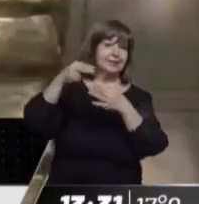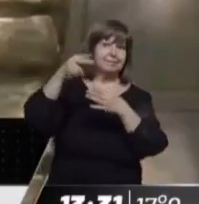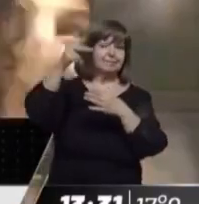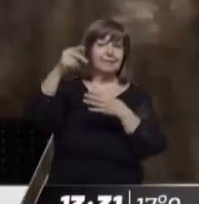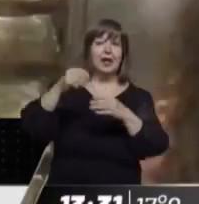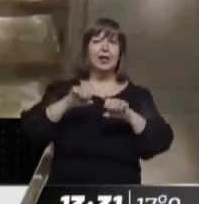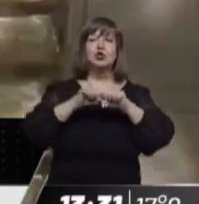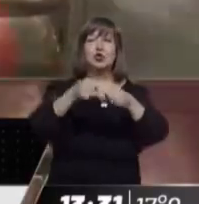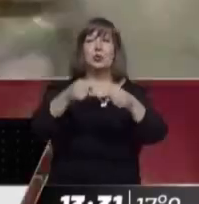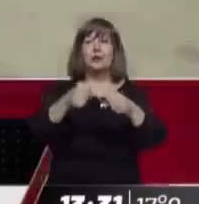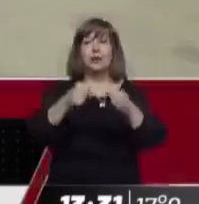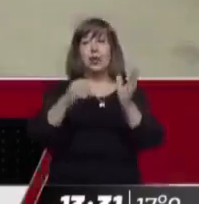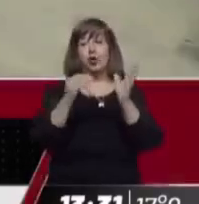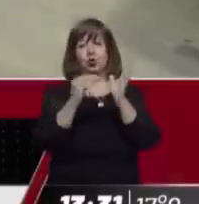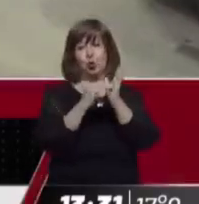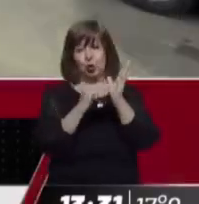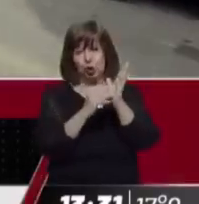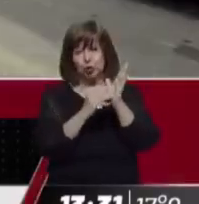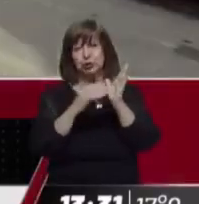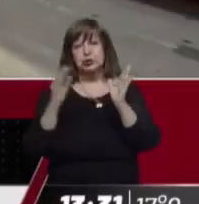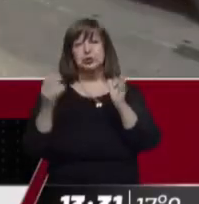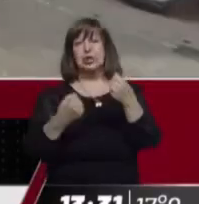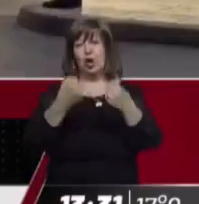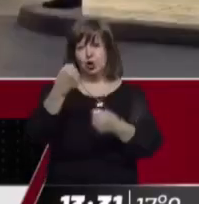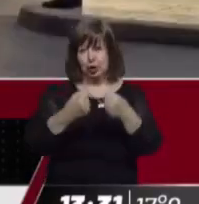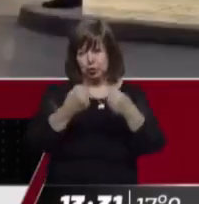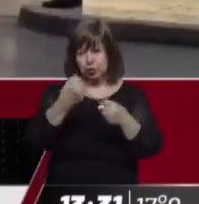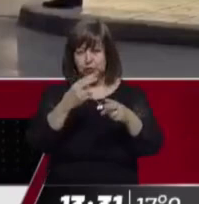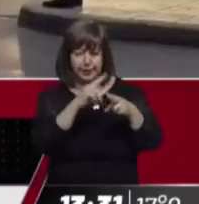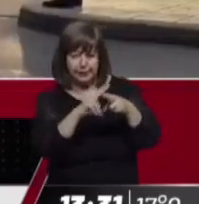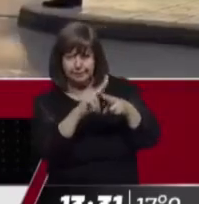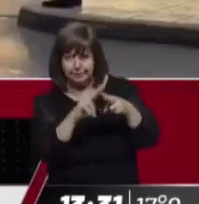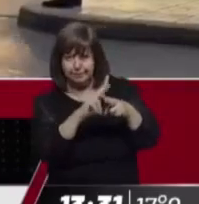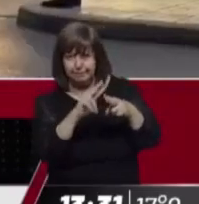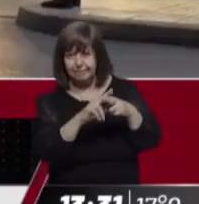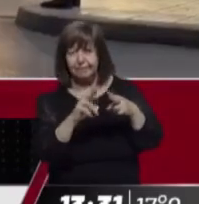Se han suspendido los turnos y